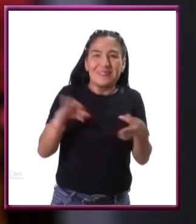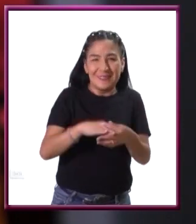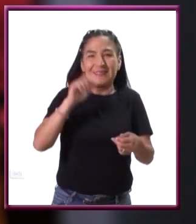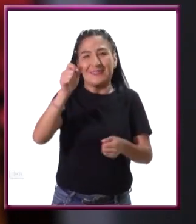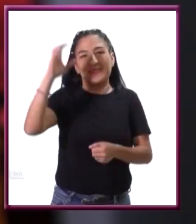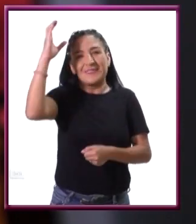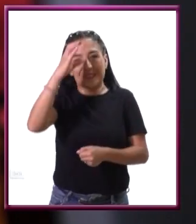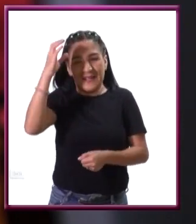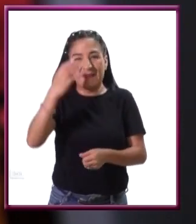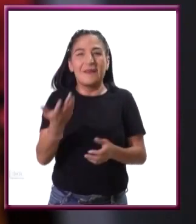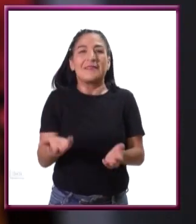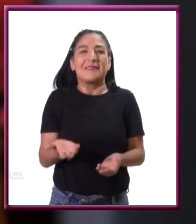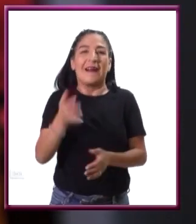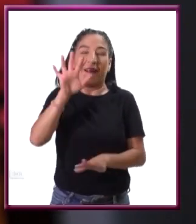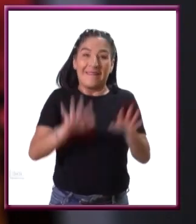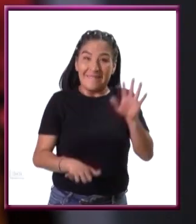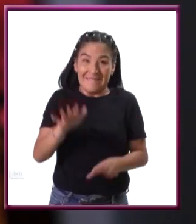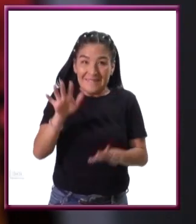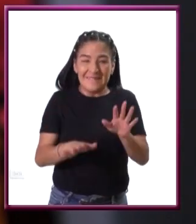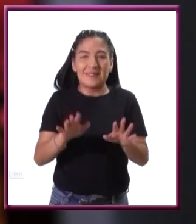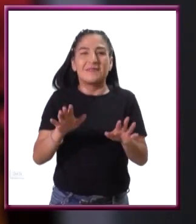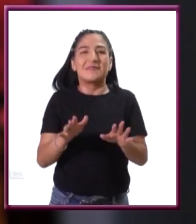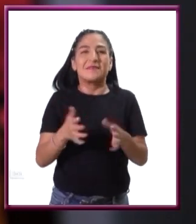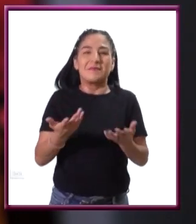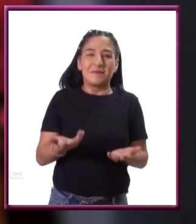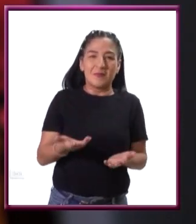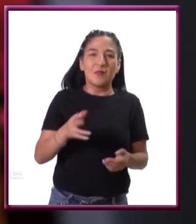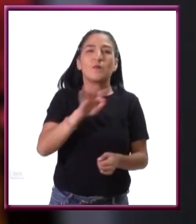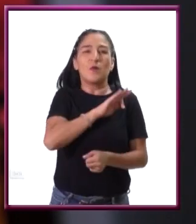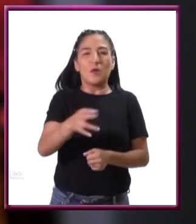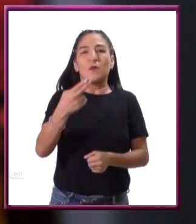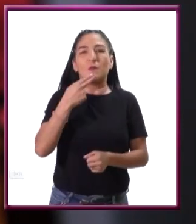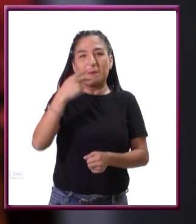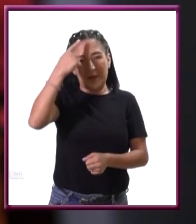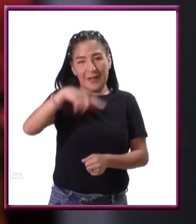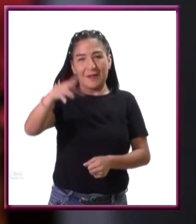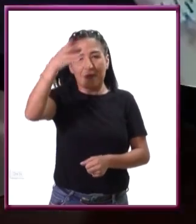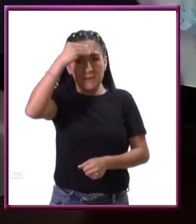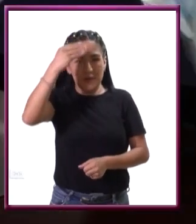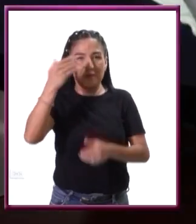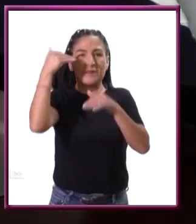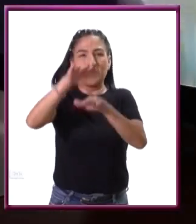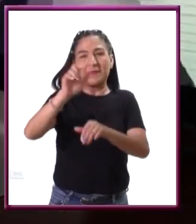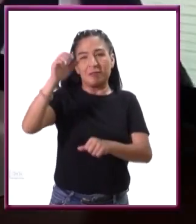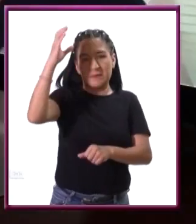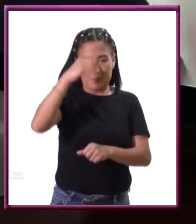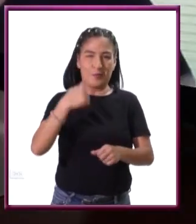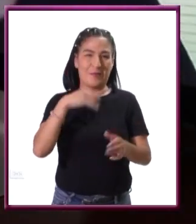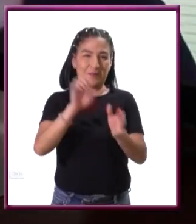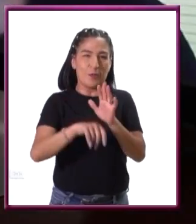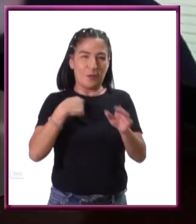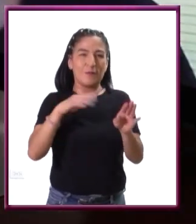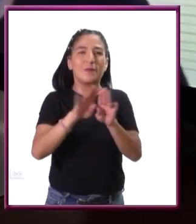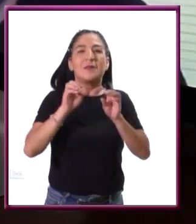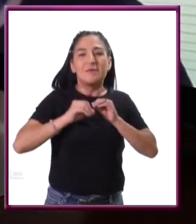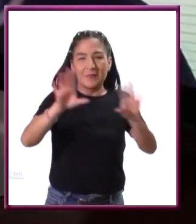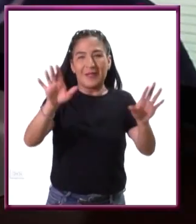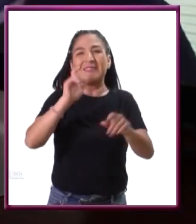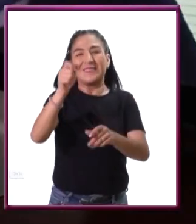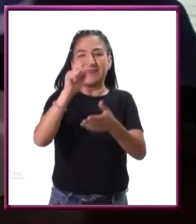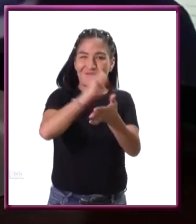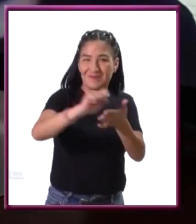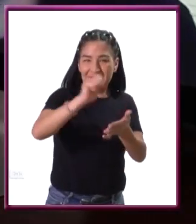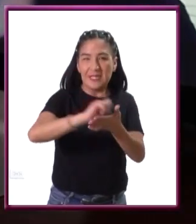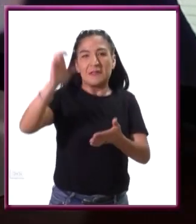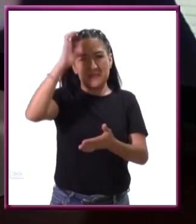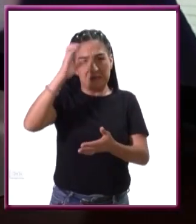veras, incluso se utilizar para aprender sobre ciencia, ¿no? Yo como divulgador científico muchas veces uso ejemplos sacados de la literatura.